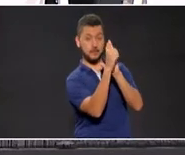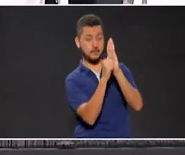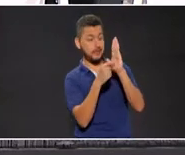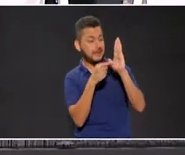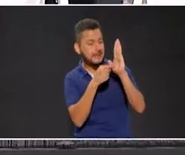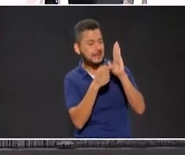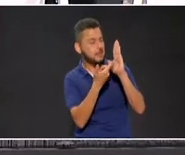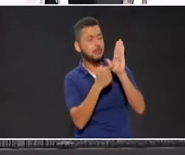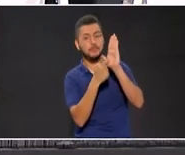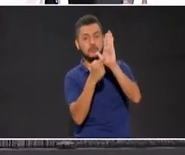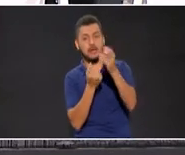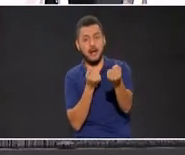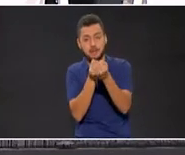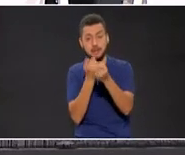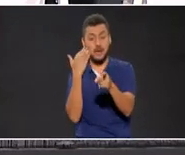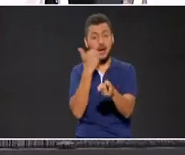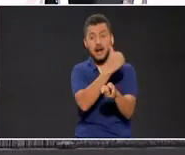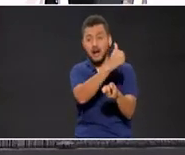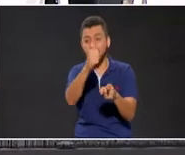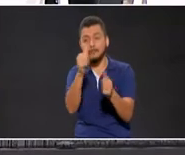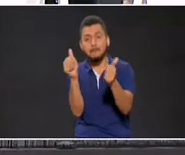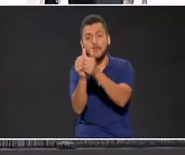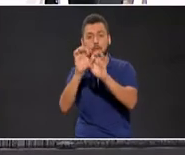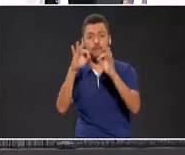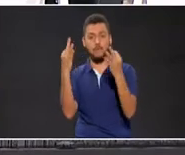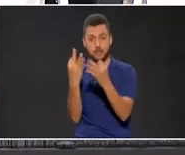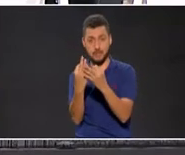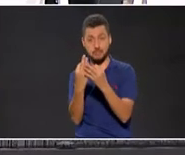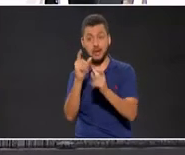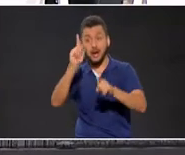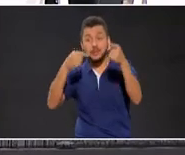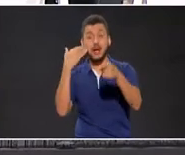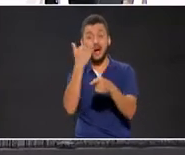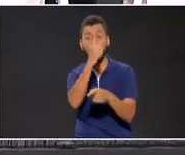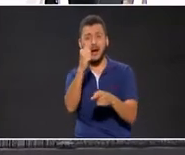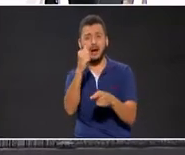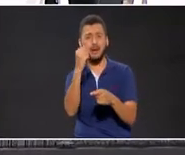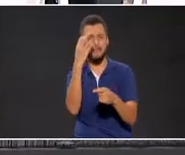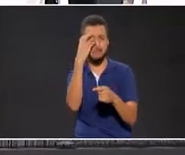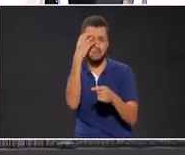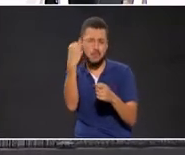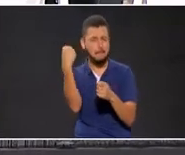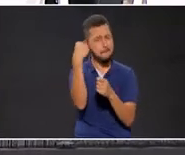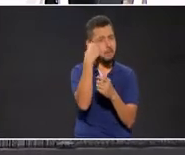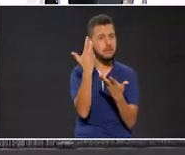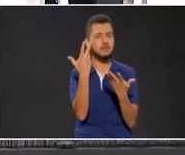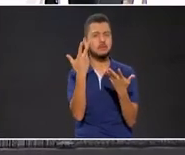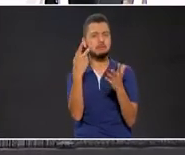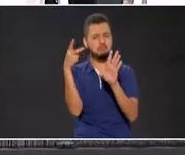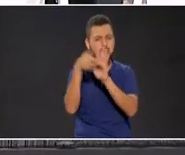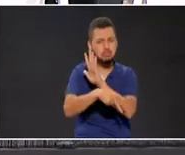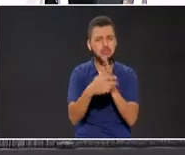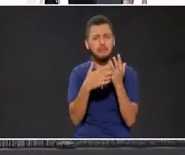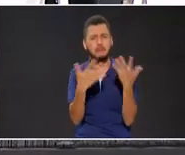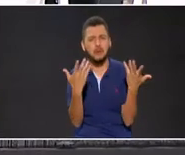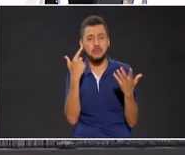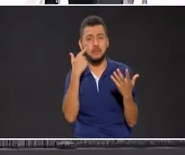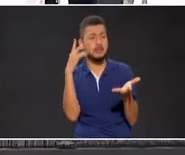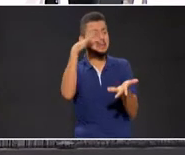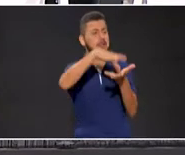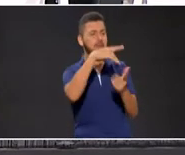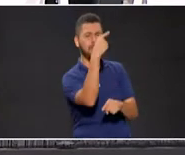de la violencia y sus familias es decir las mujeres van y retiran el denuncio después de que han sido golpeadas y le tienen que poner en libertad los hombres